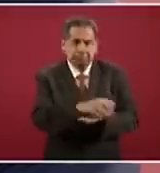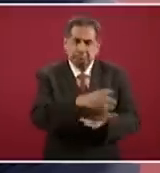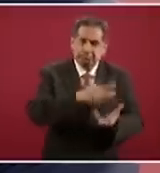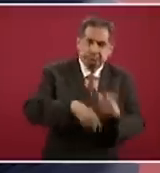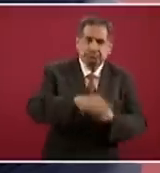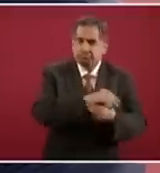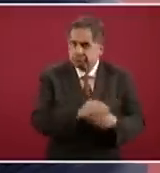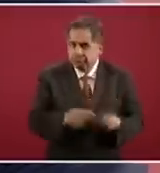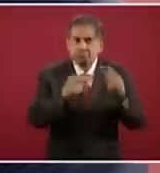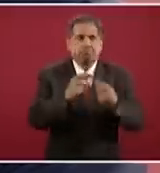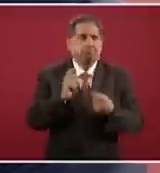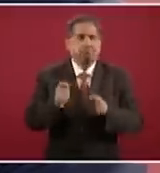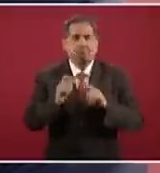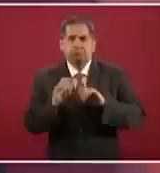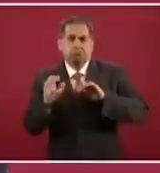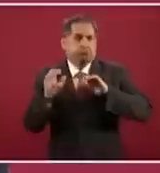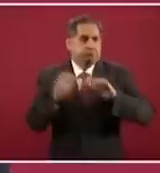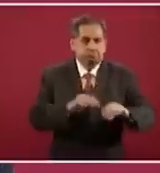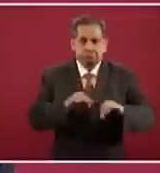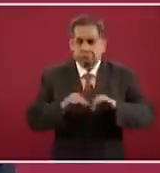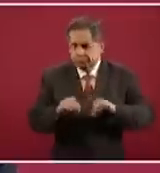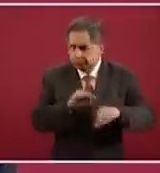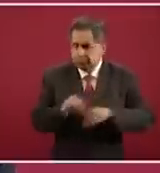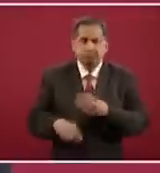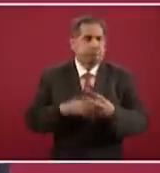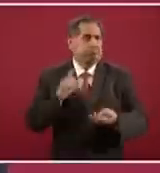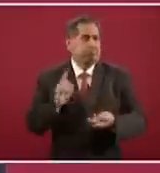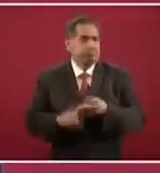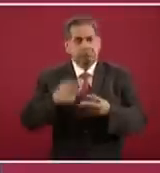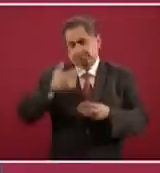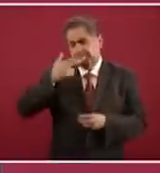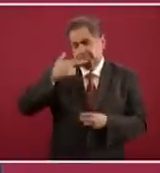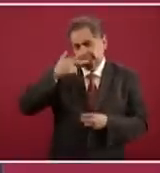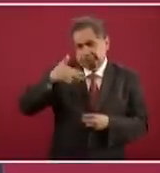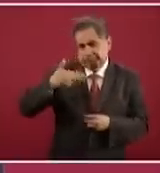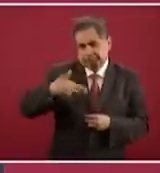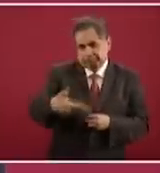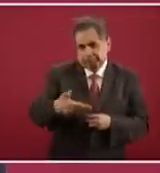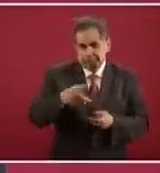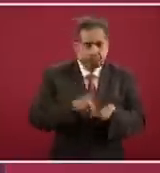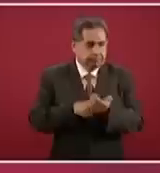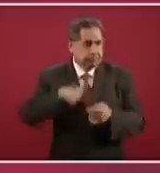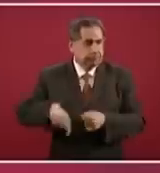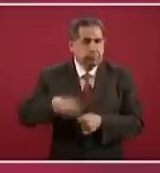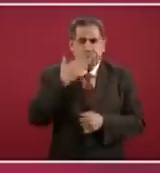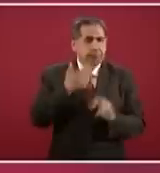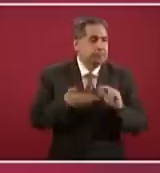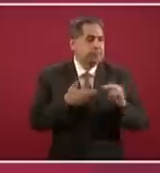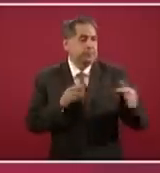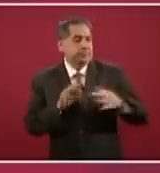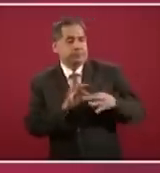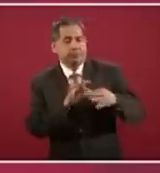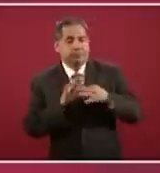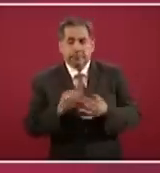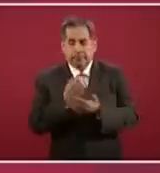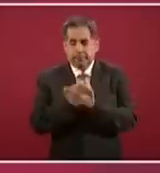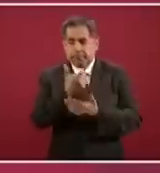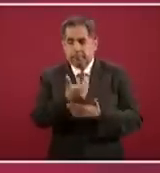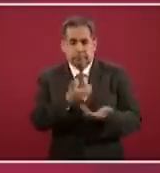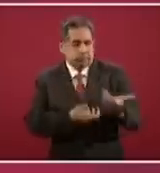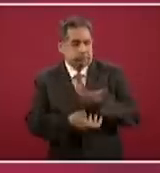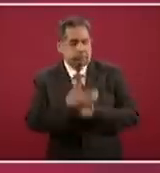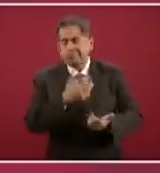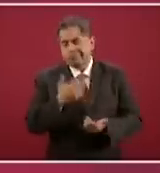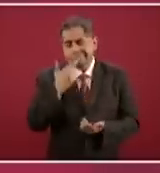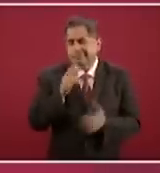significa empleos, significa mejorar nuestras relaciones económicas y